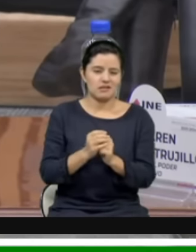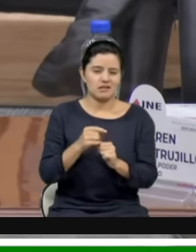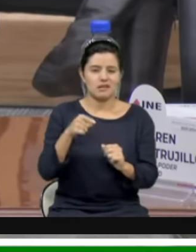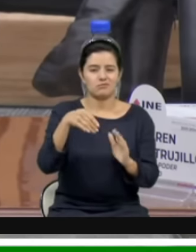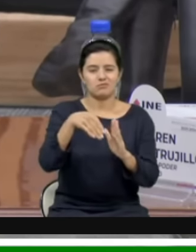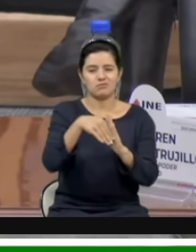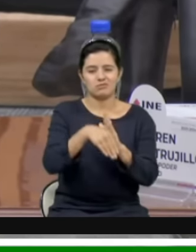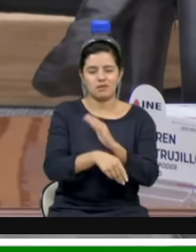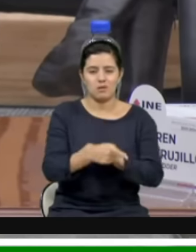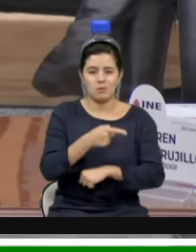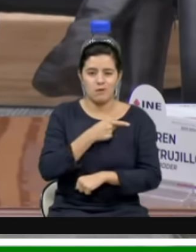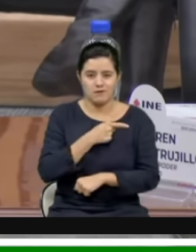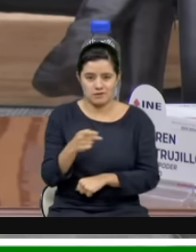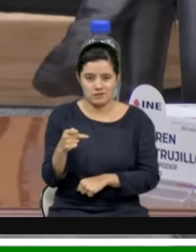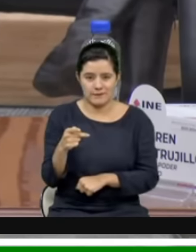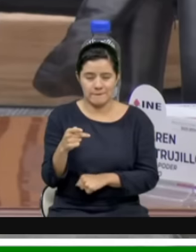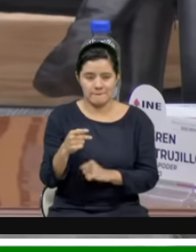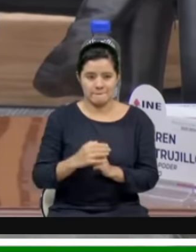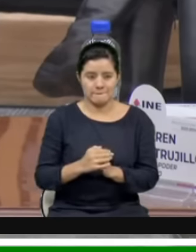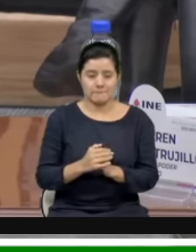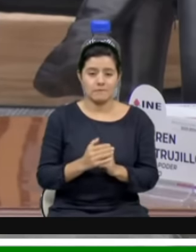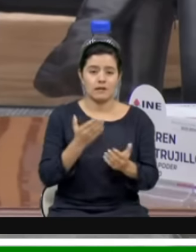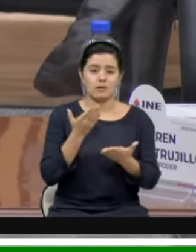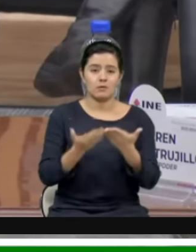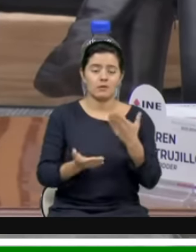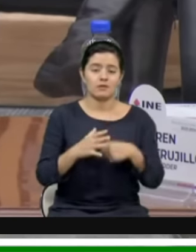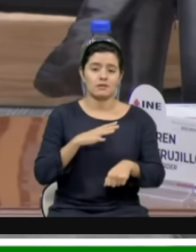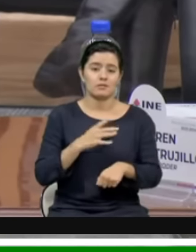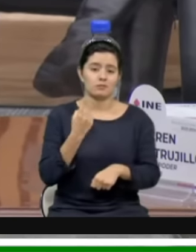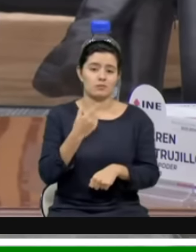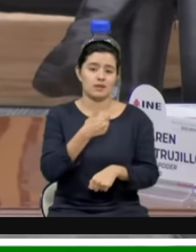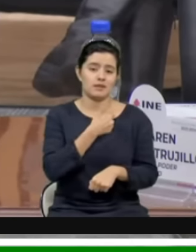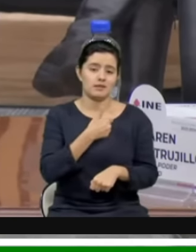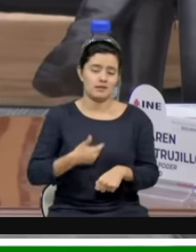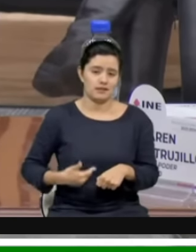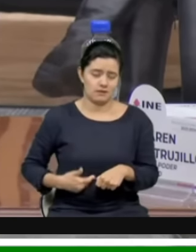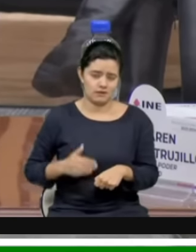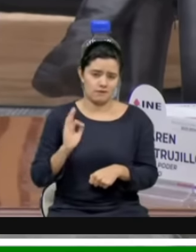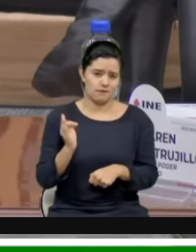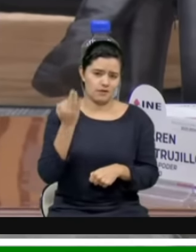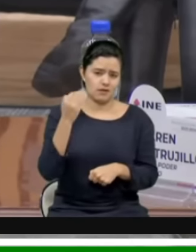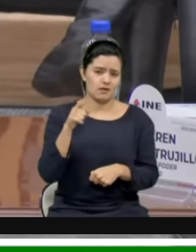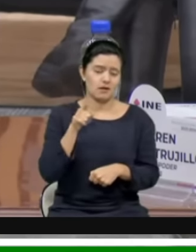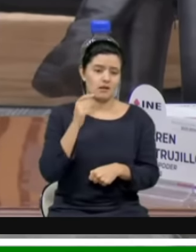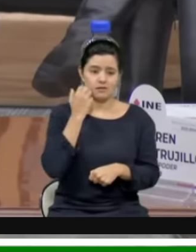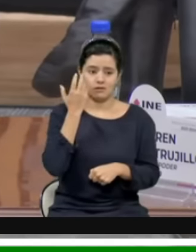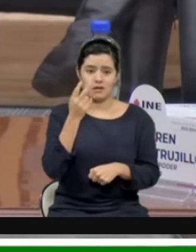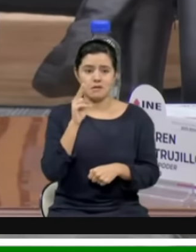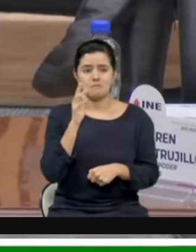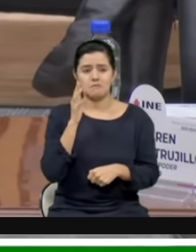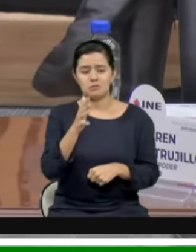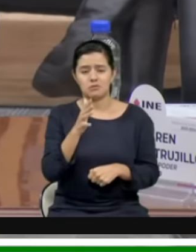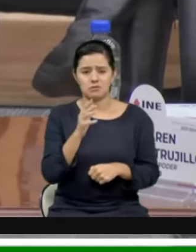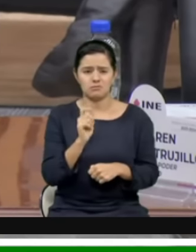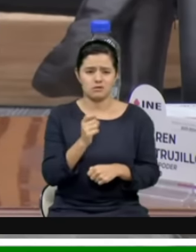pobreza y que hoy hay un presidente de la república con altura de miras en la persona